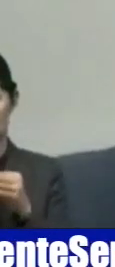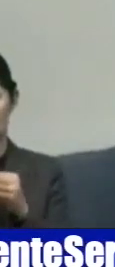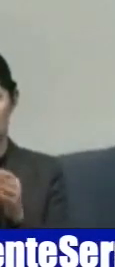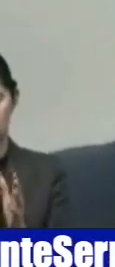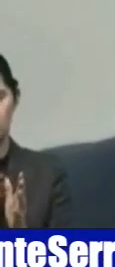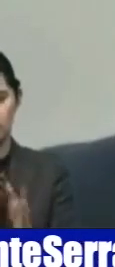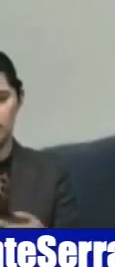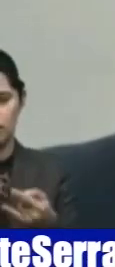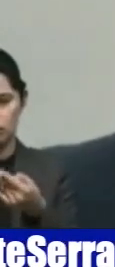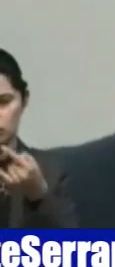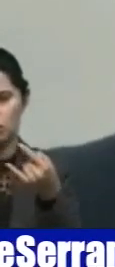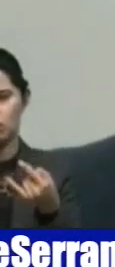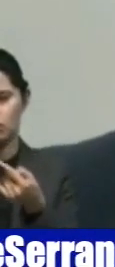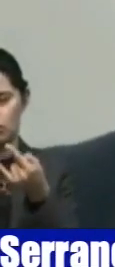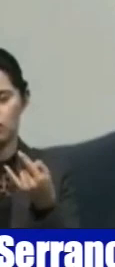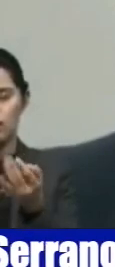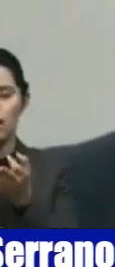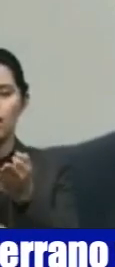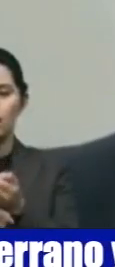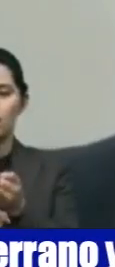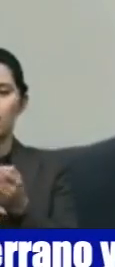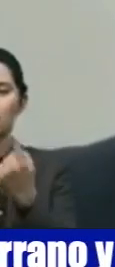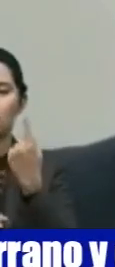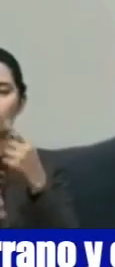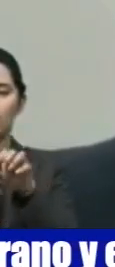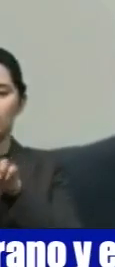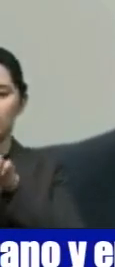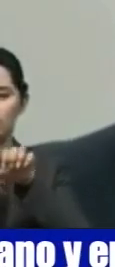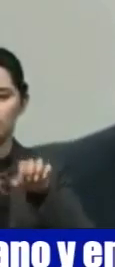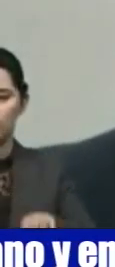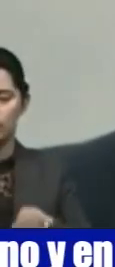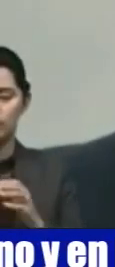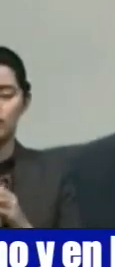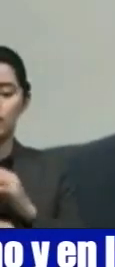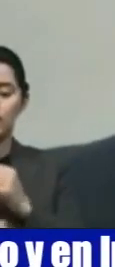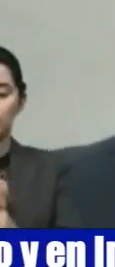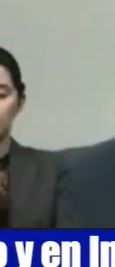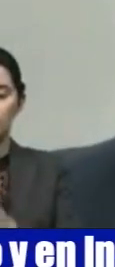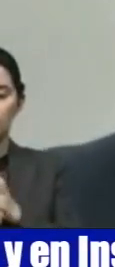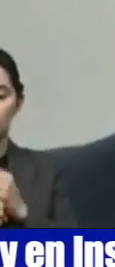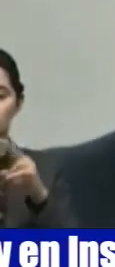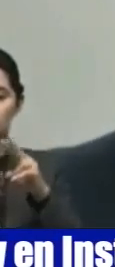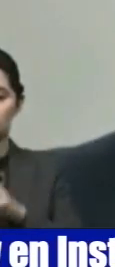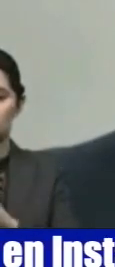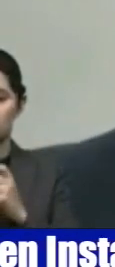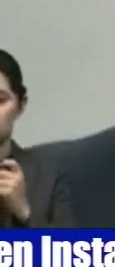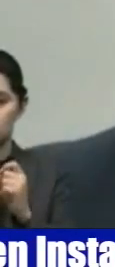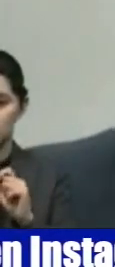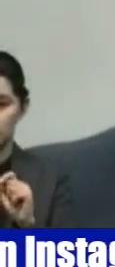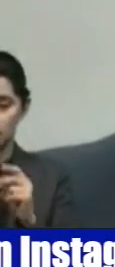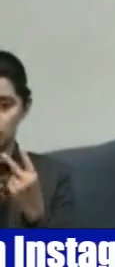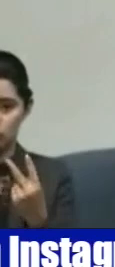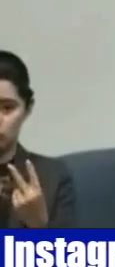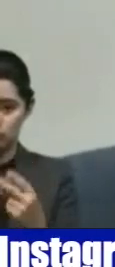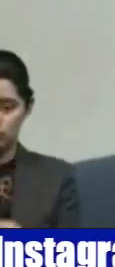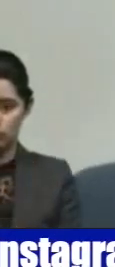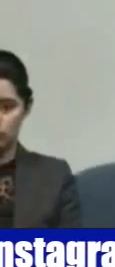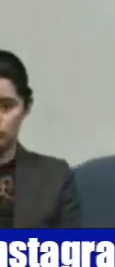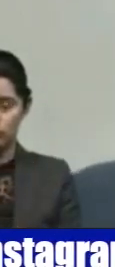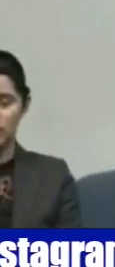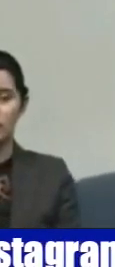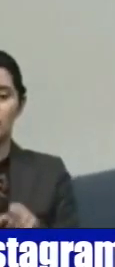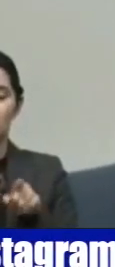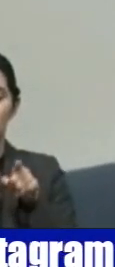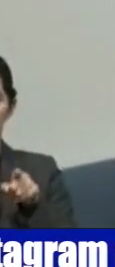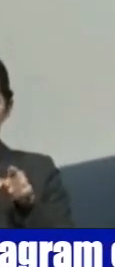por citar un ejemplo, que en el presupuesto 2022, en una época de